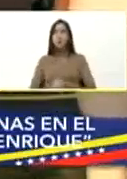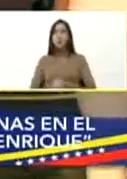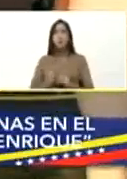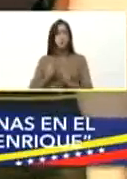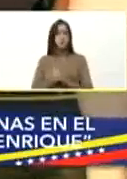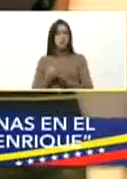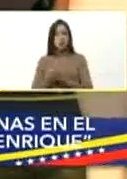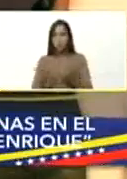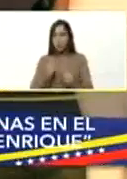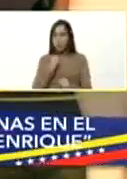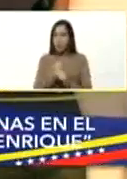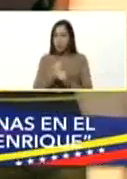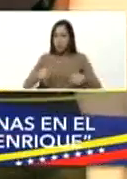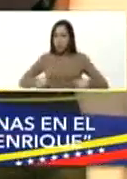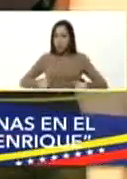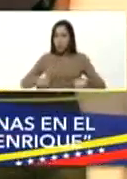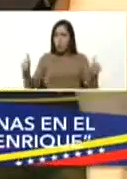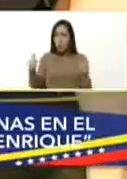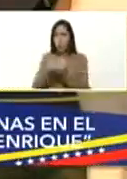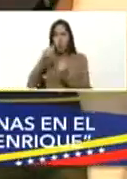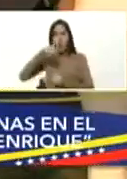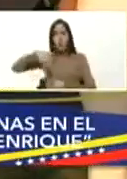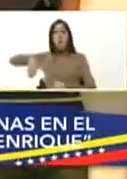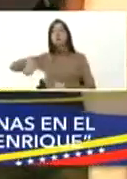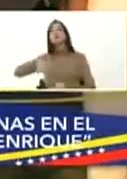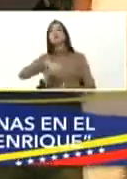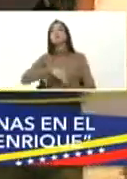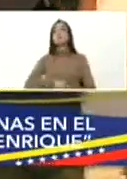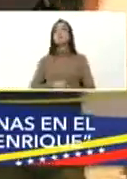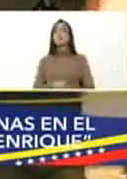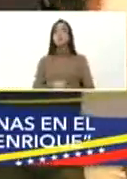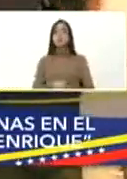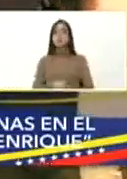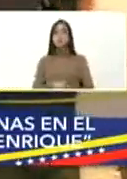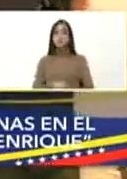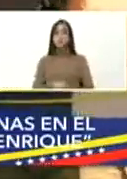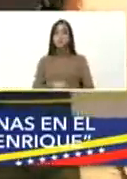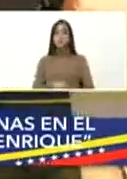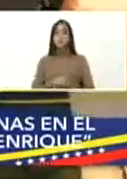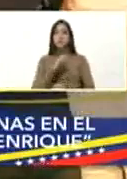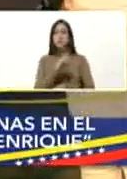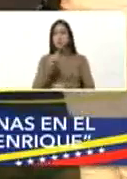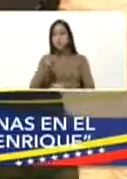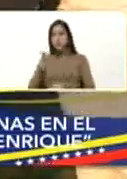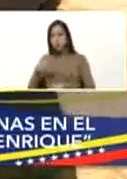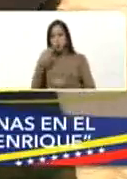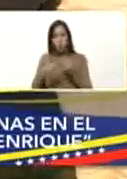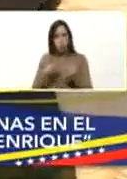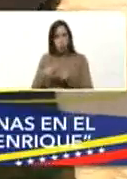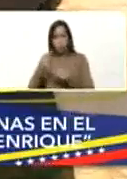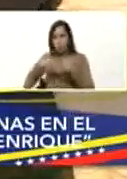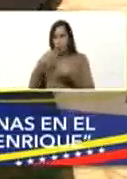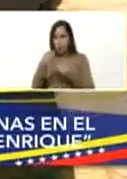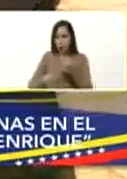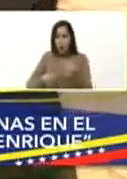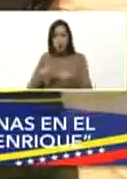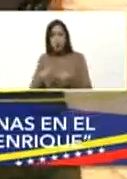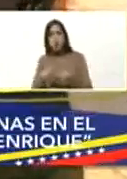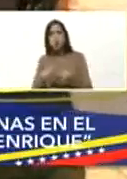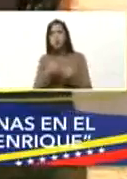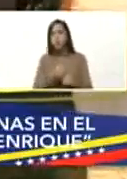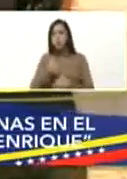viene trabajando arduamente con el poder popular, que viene al calor del pueblo. Es un CTU que va construyendo y elaborando y forjándose